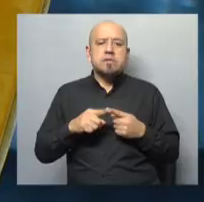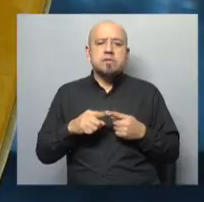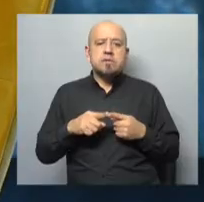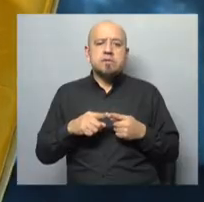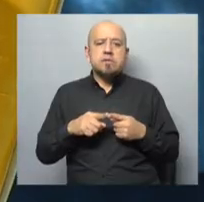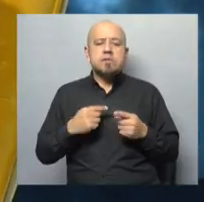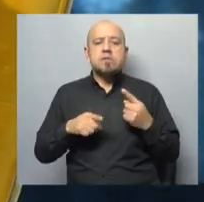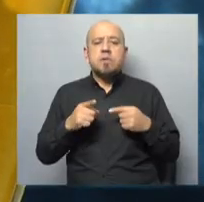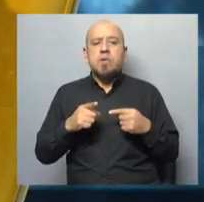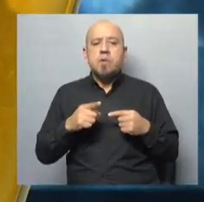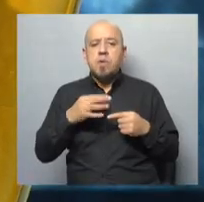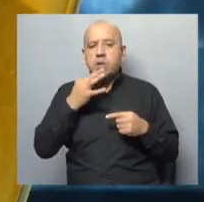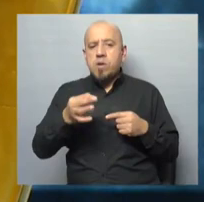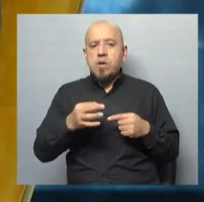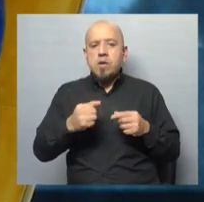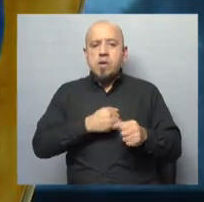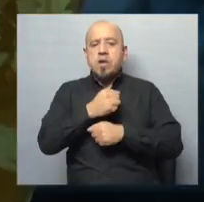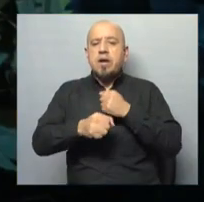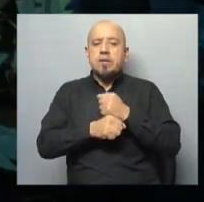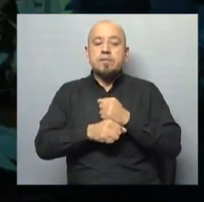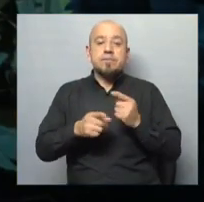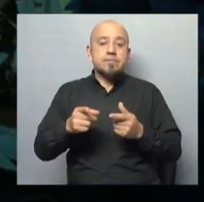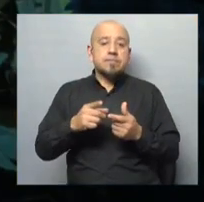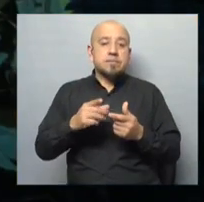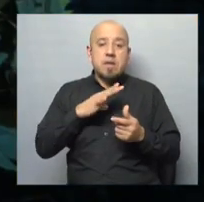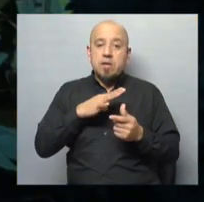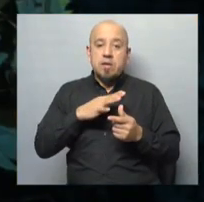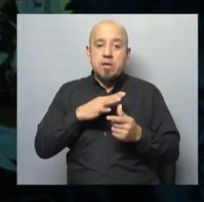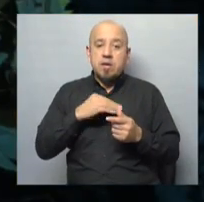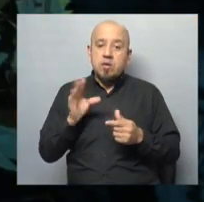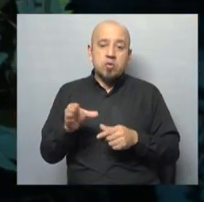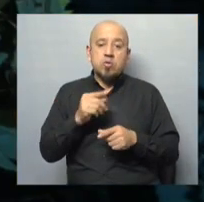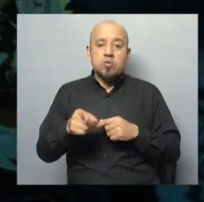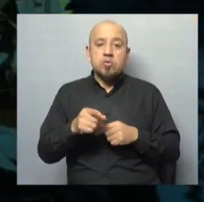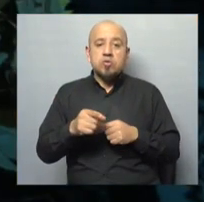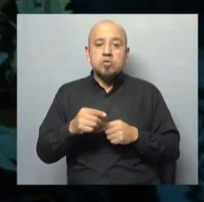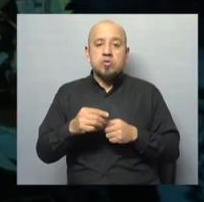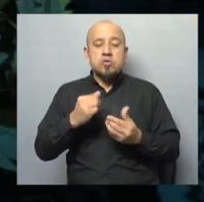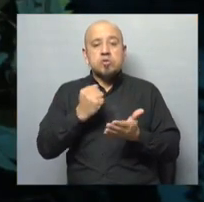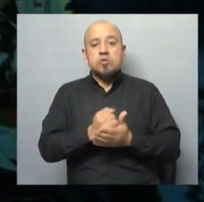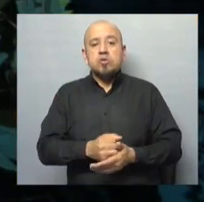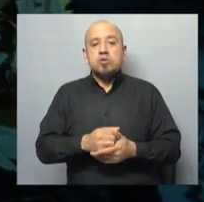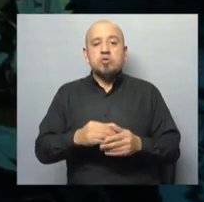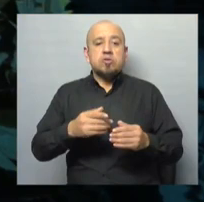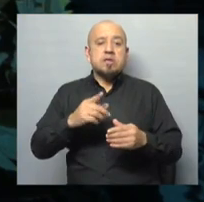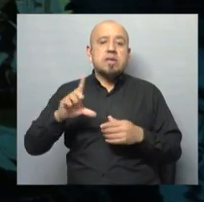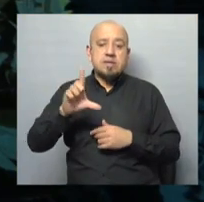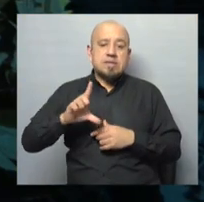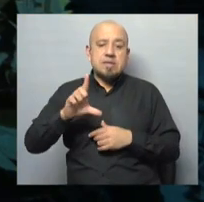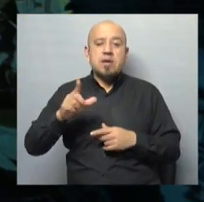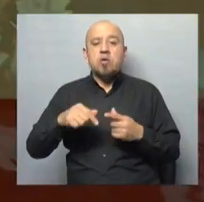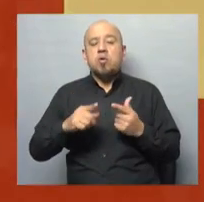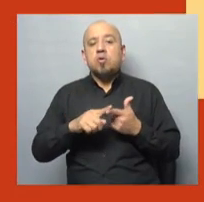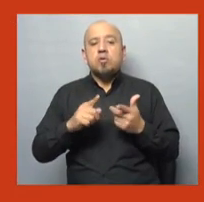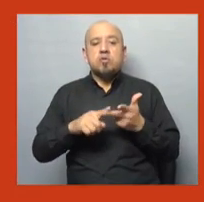eso que dice ahí año de la orientalidad de la foto estaban todos estaban todos partida al nacimiento lo carnet de liceos este